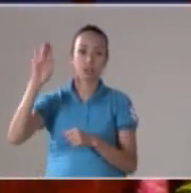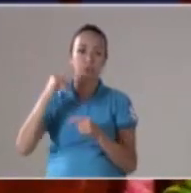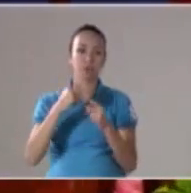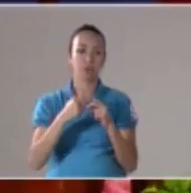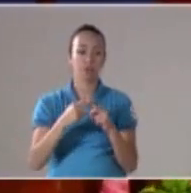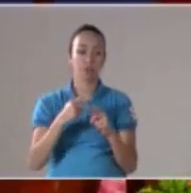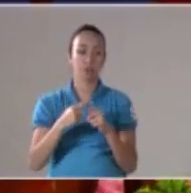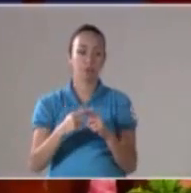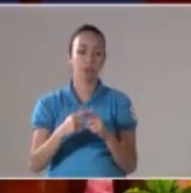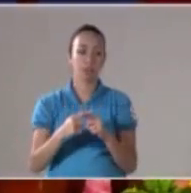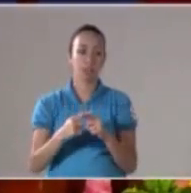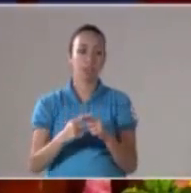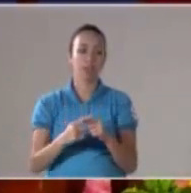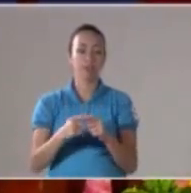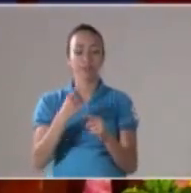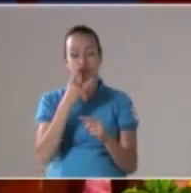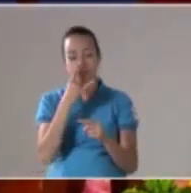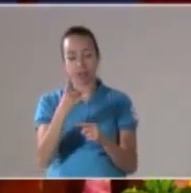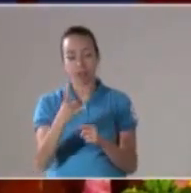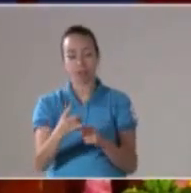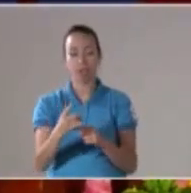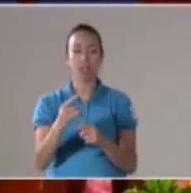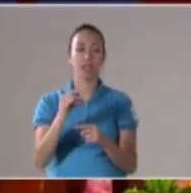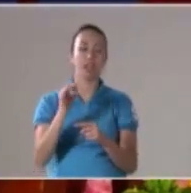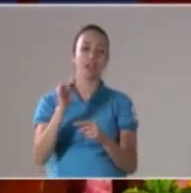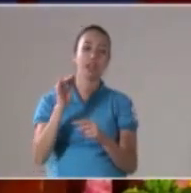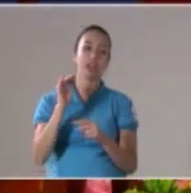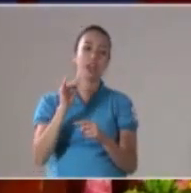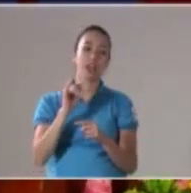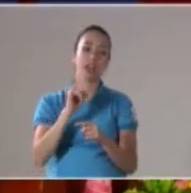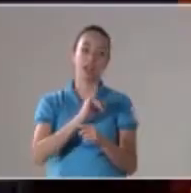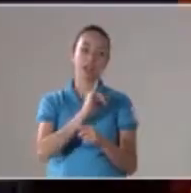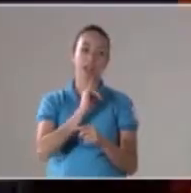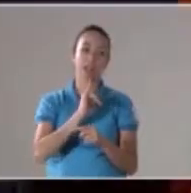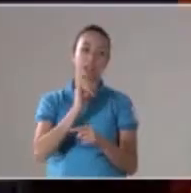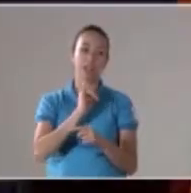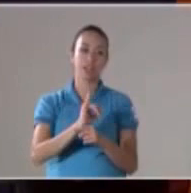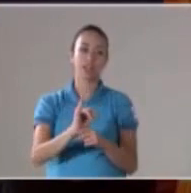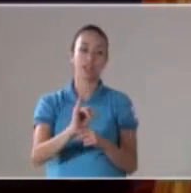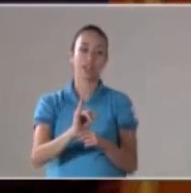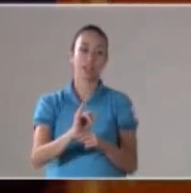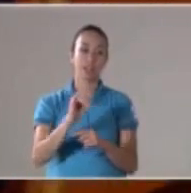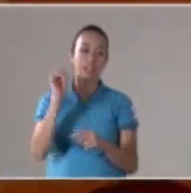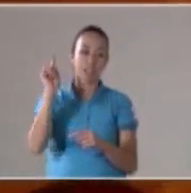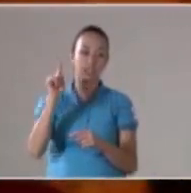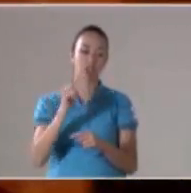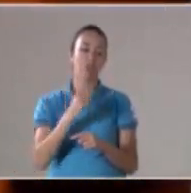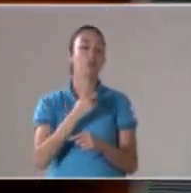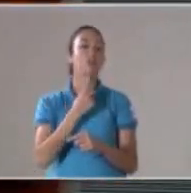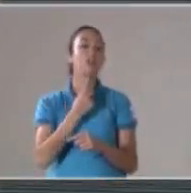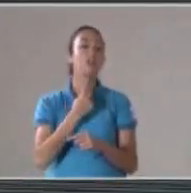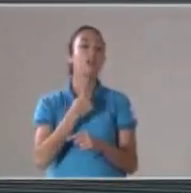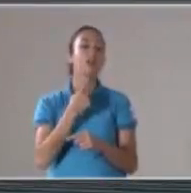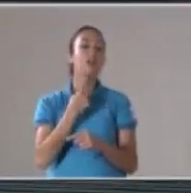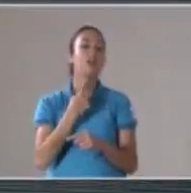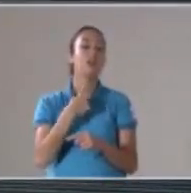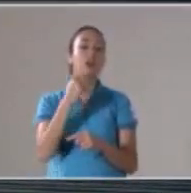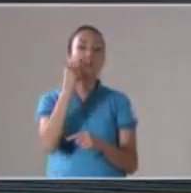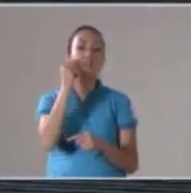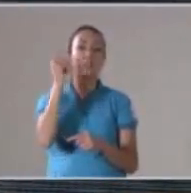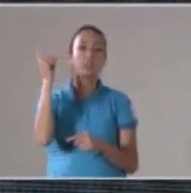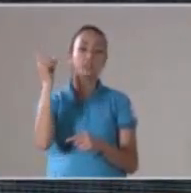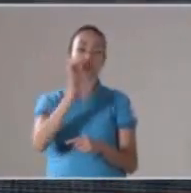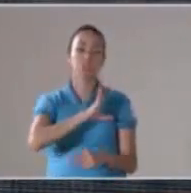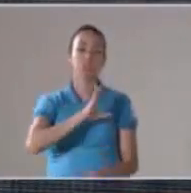perdona a Israel, dales otra oportunidad. Y eso le agradó al Señor Jesucristo, hermano. Bueno, al